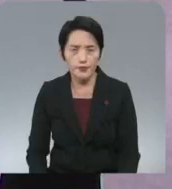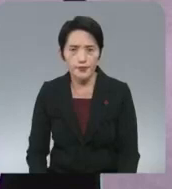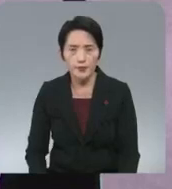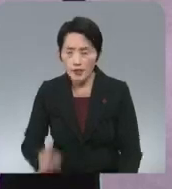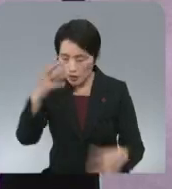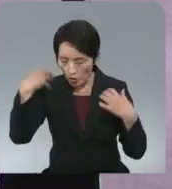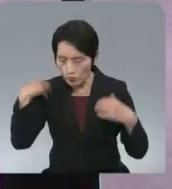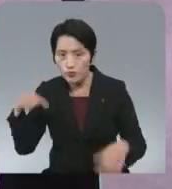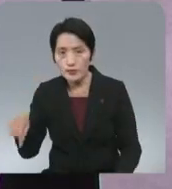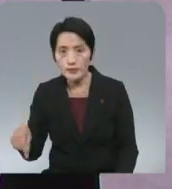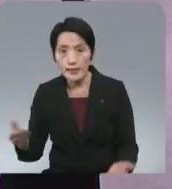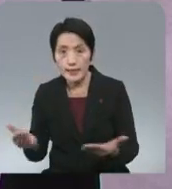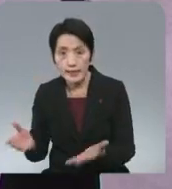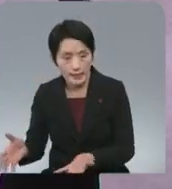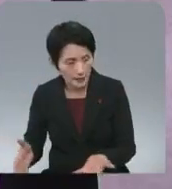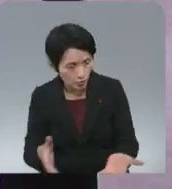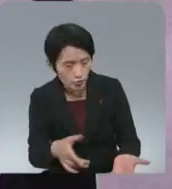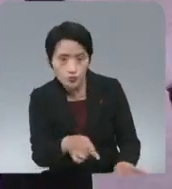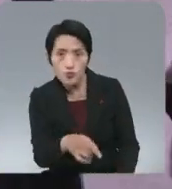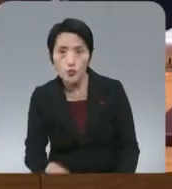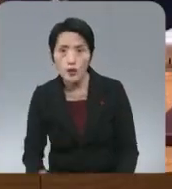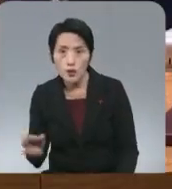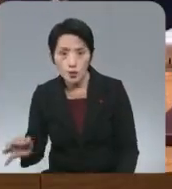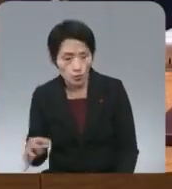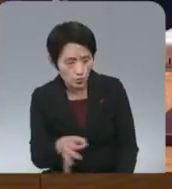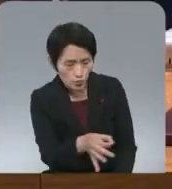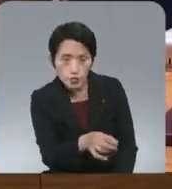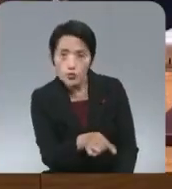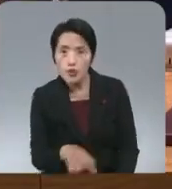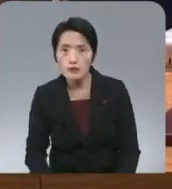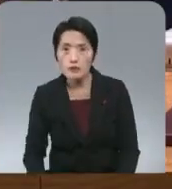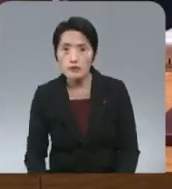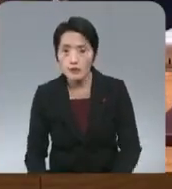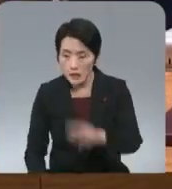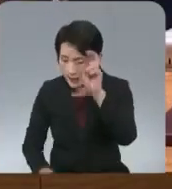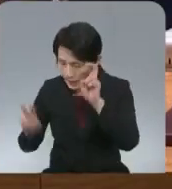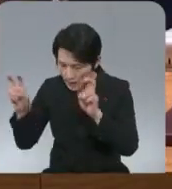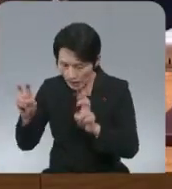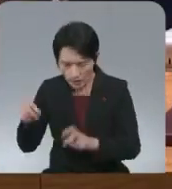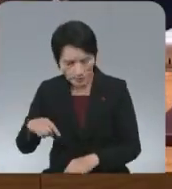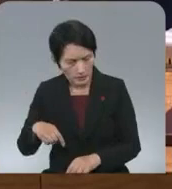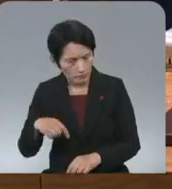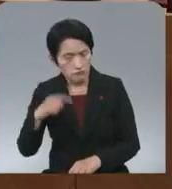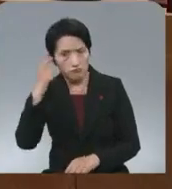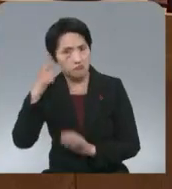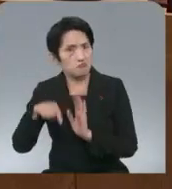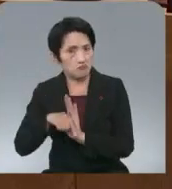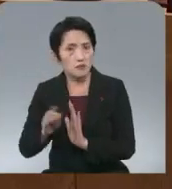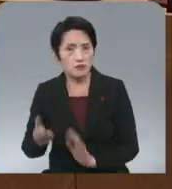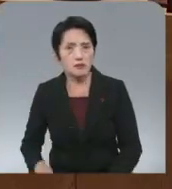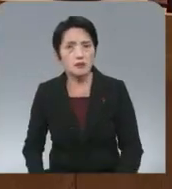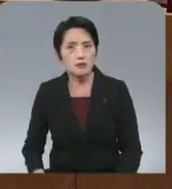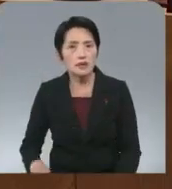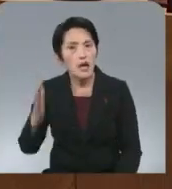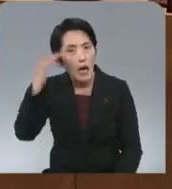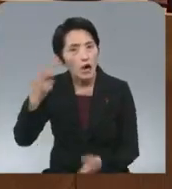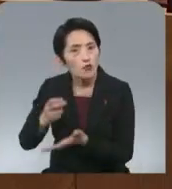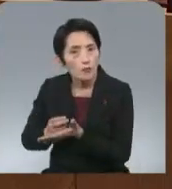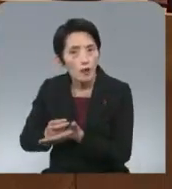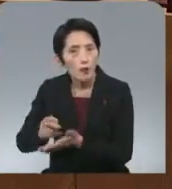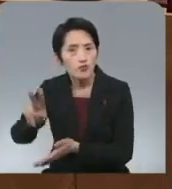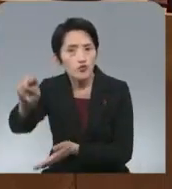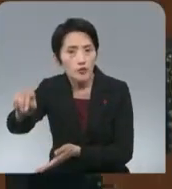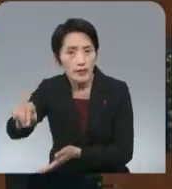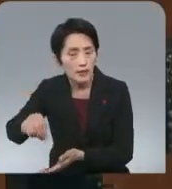O desarrollo de videojuegos y por tanto ha solicitado a las empresas que refuercen sus sistemas de confirmación de identidad recordando que